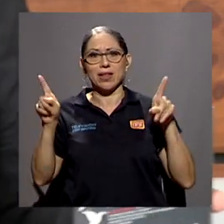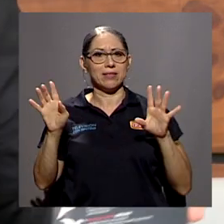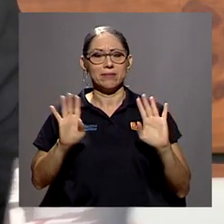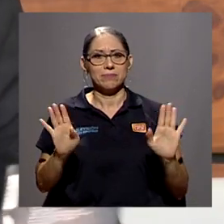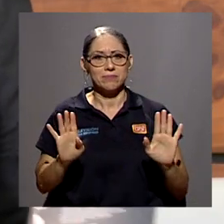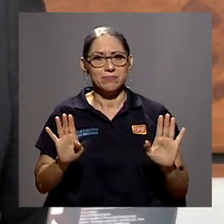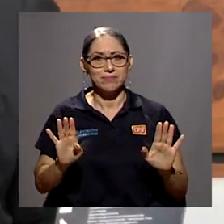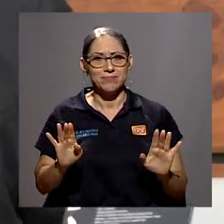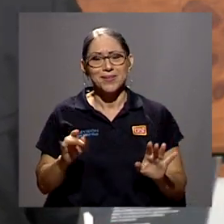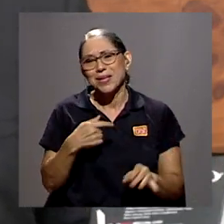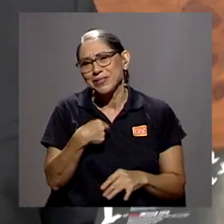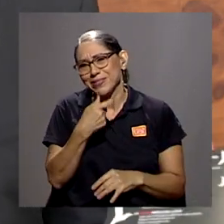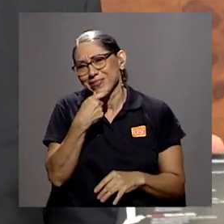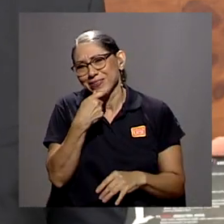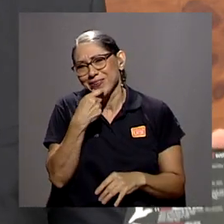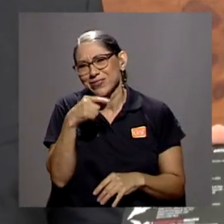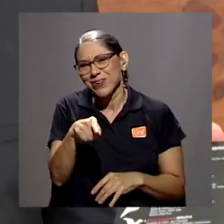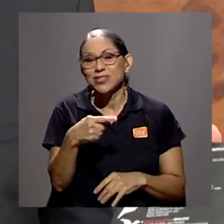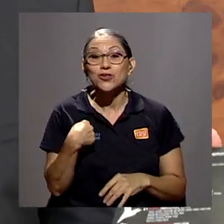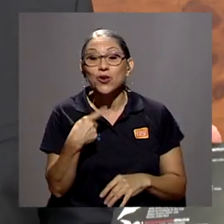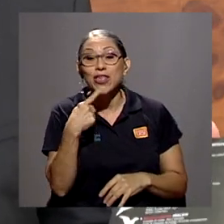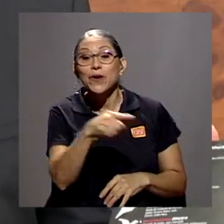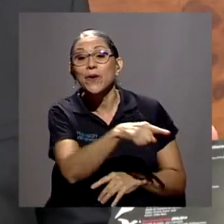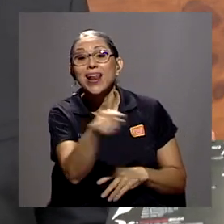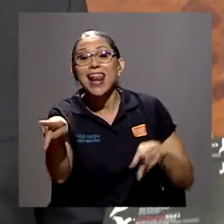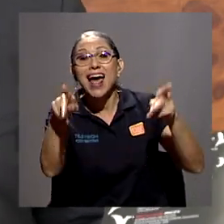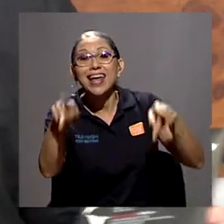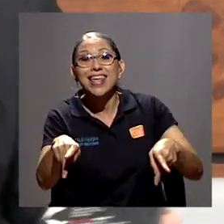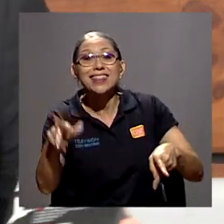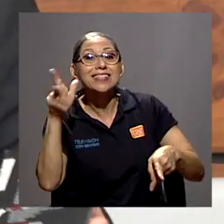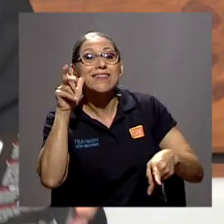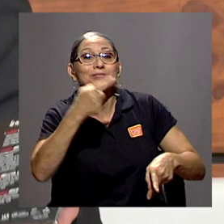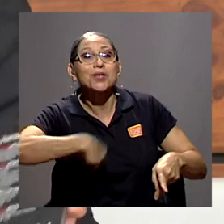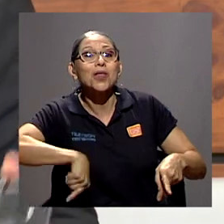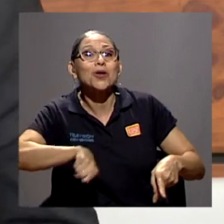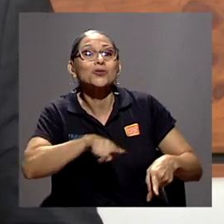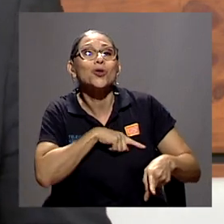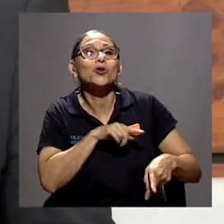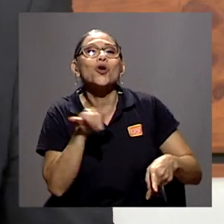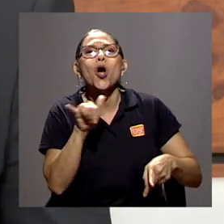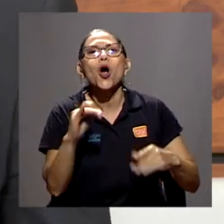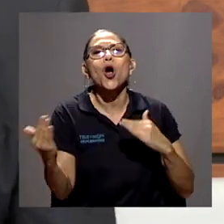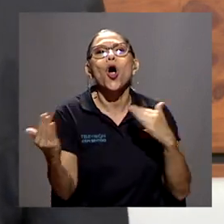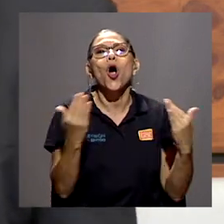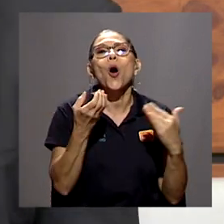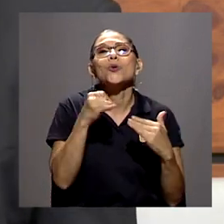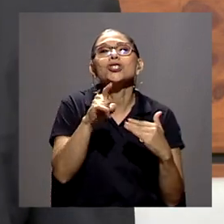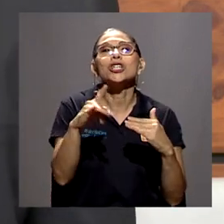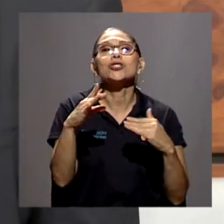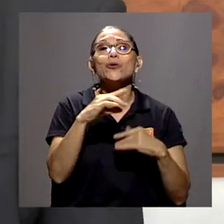y un poco de la gente estaba escuchando nuestro concierto como si estuvieran en misa